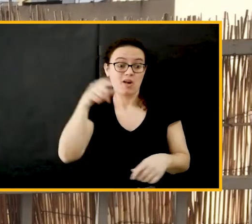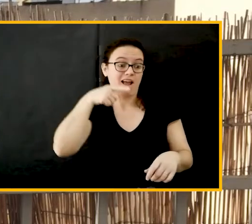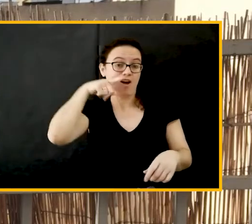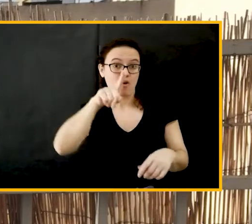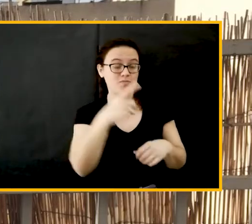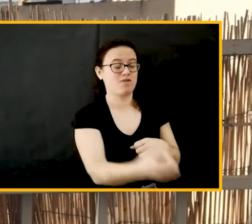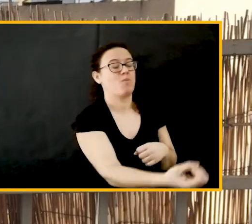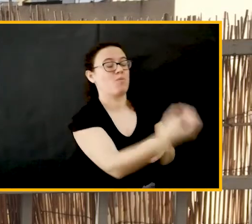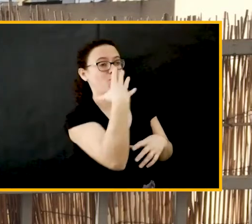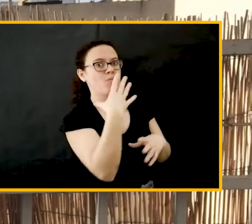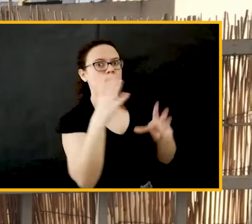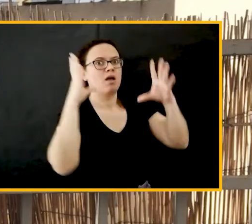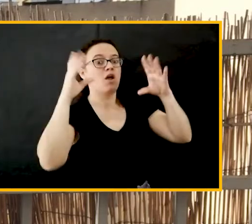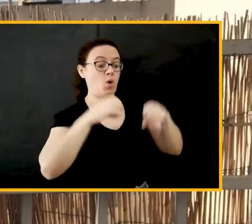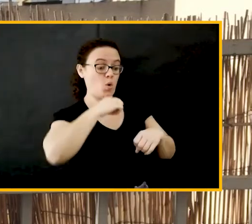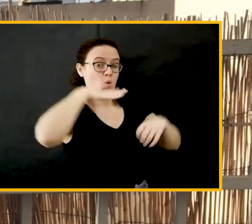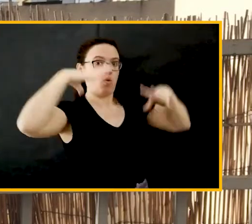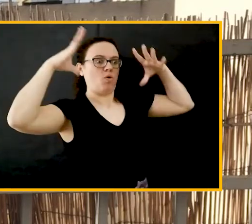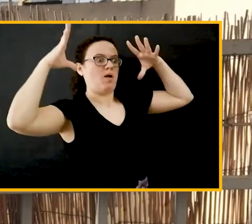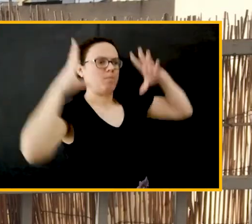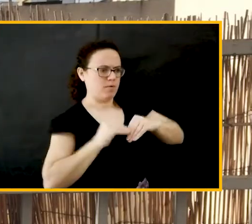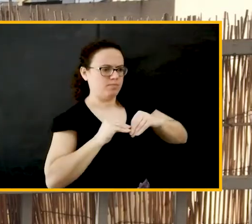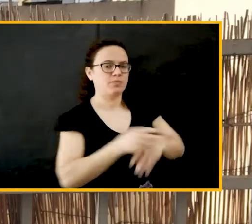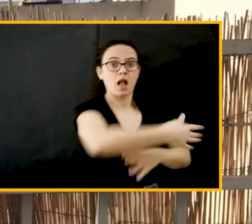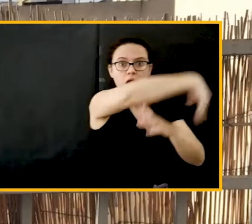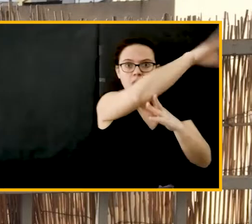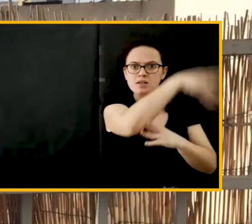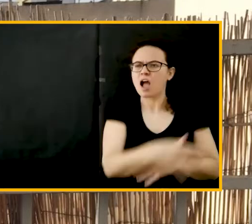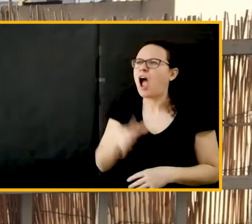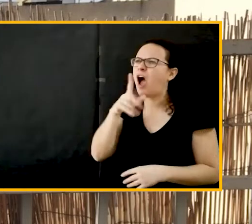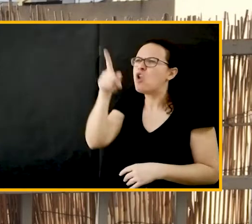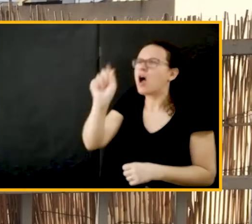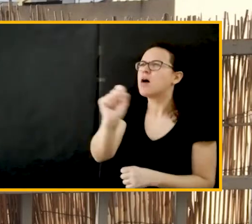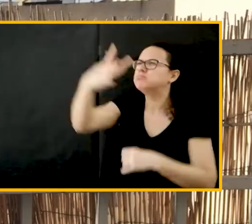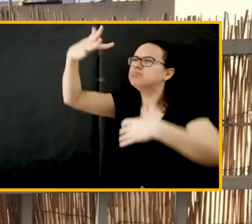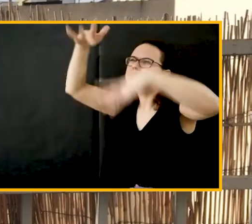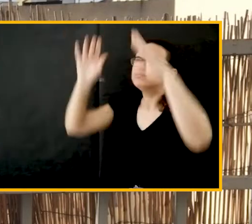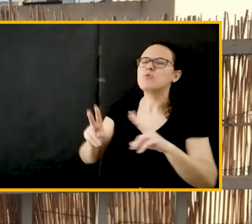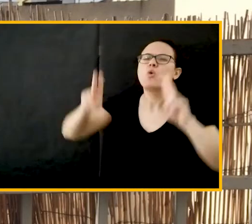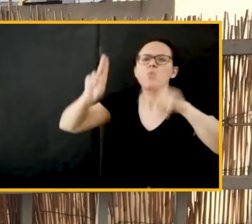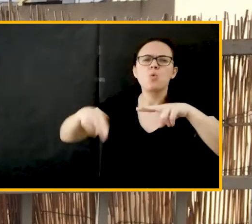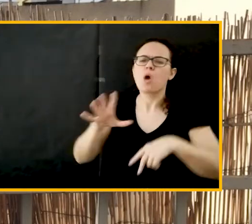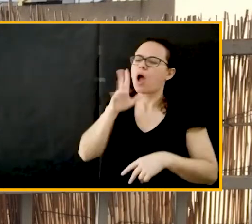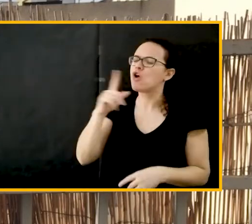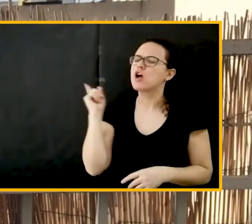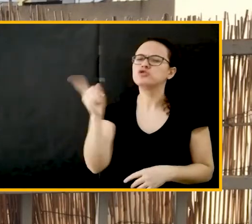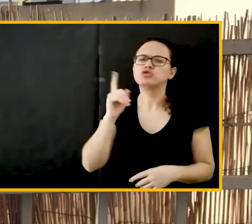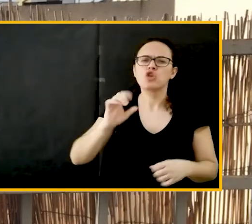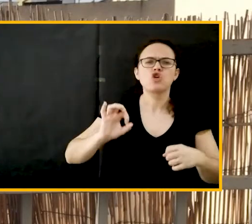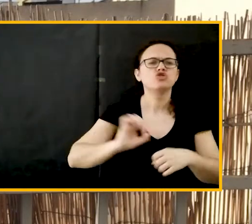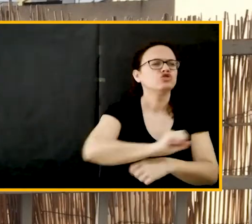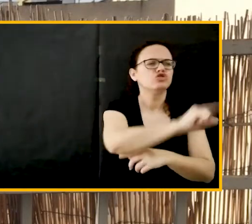no volverás a brillar más, le dijo Ganesha. A partir de ahora solo va a brillar el sol. Y así fue. Ni noches,